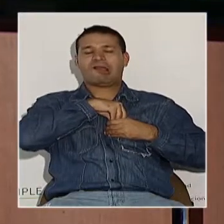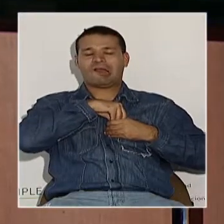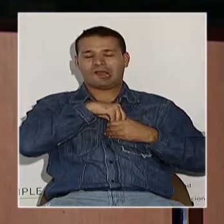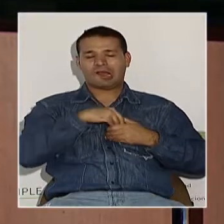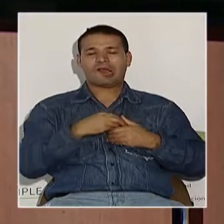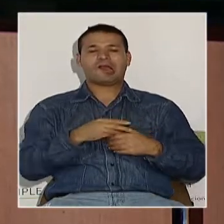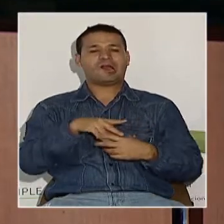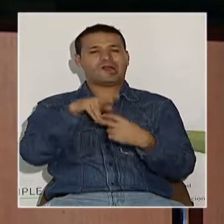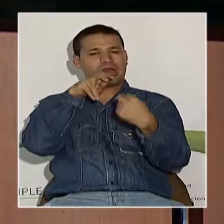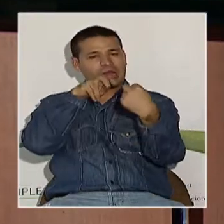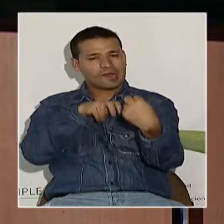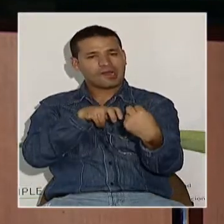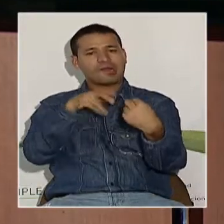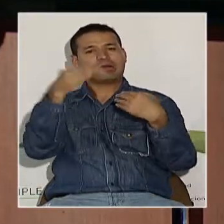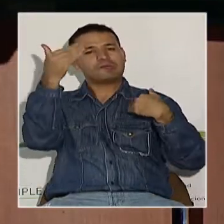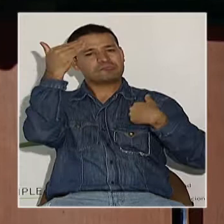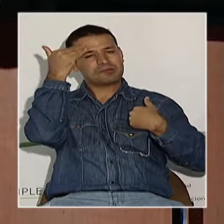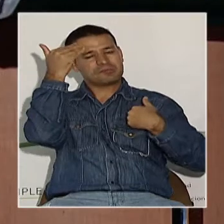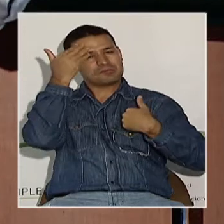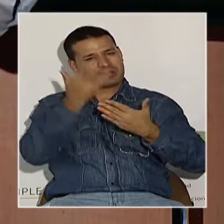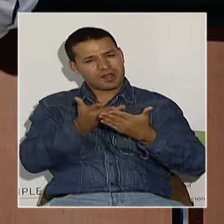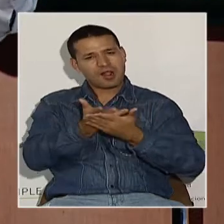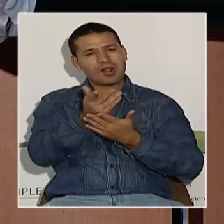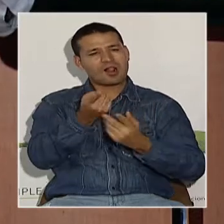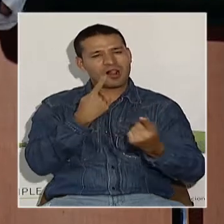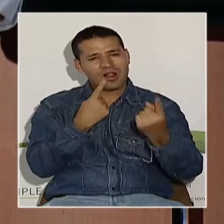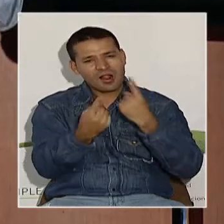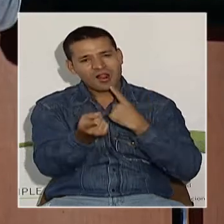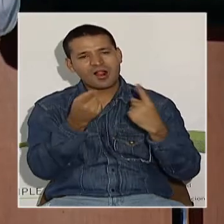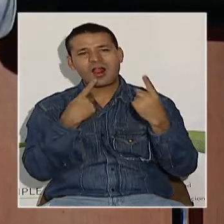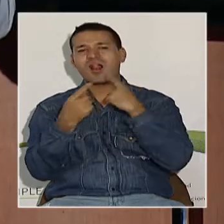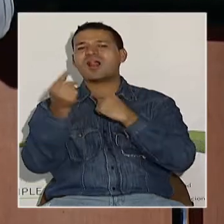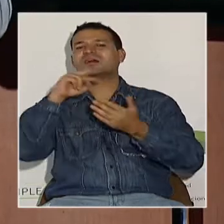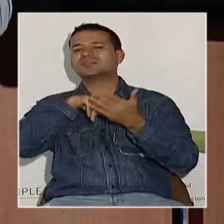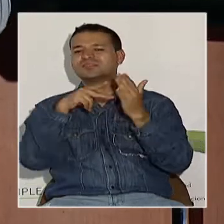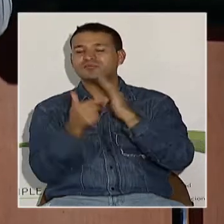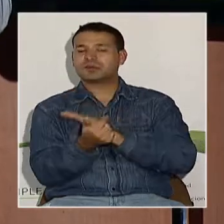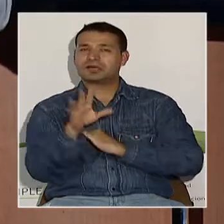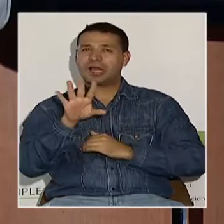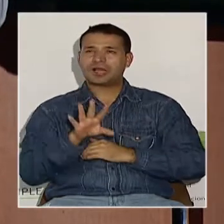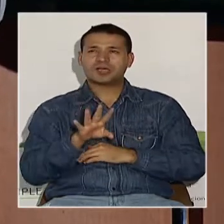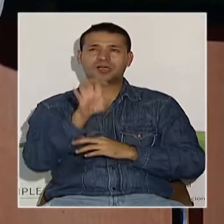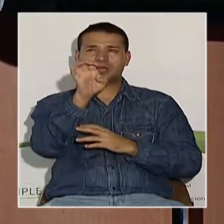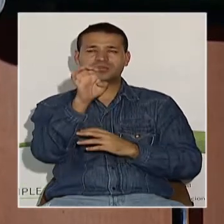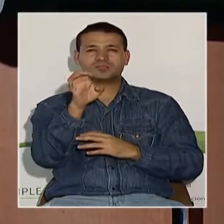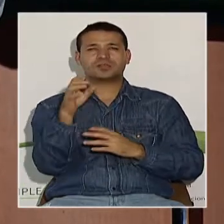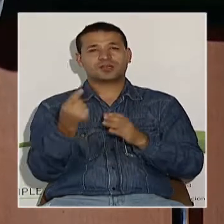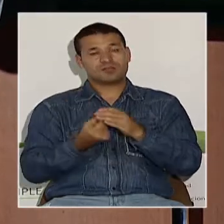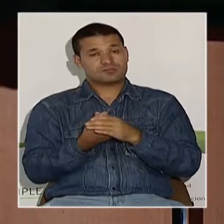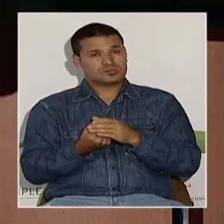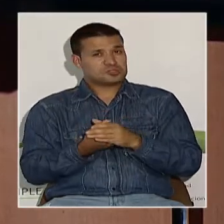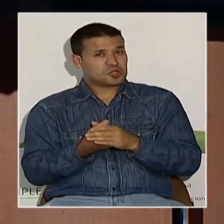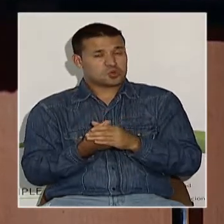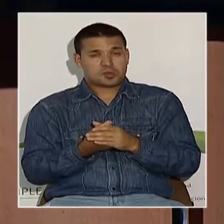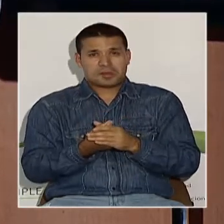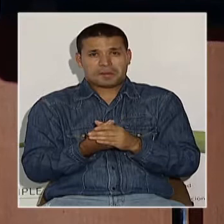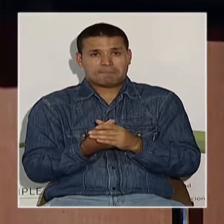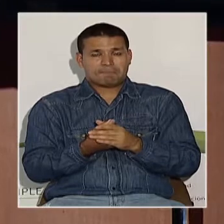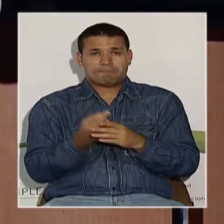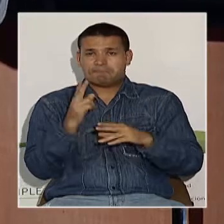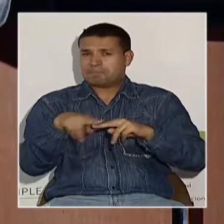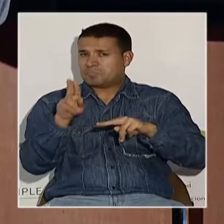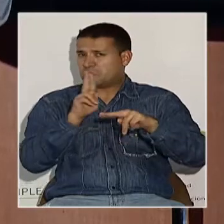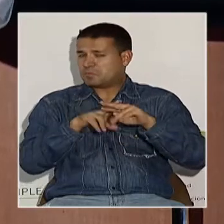les explicaron de qué es el cáncer, de unas células que tienen un orden anormal, que tienen